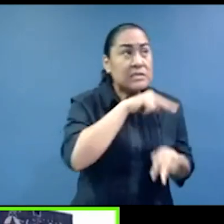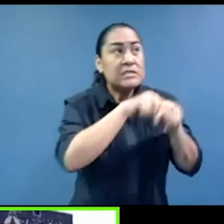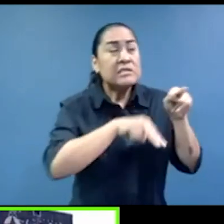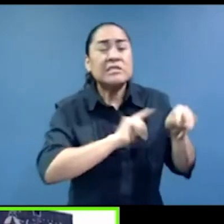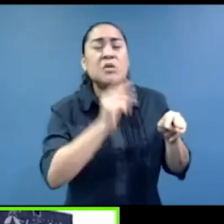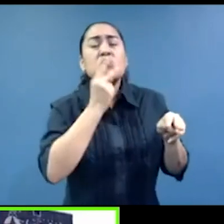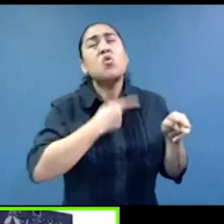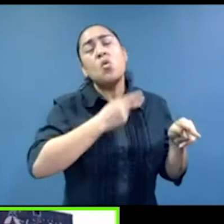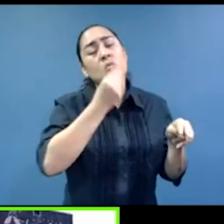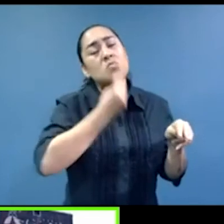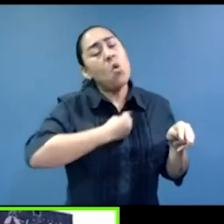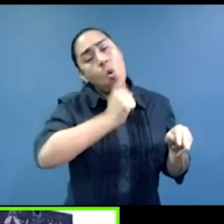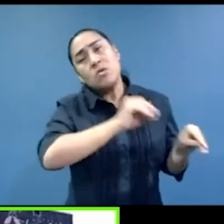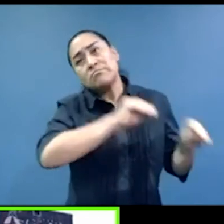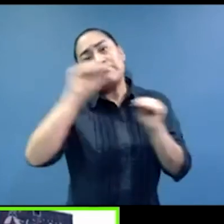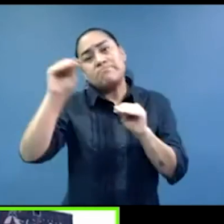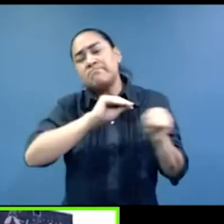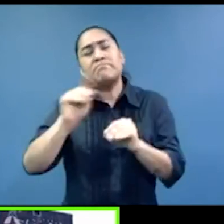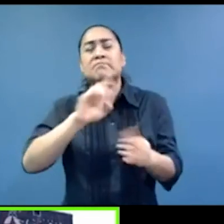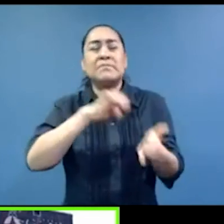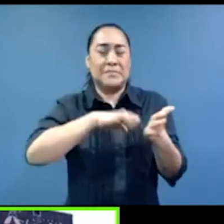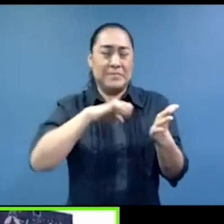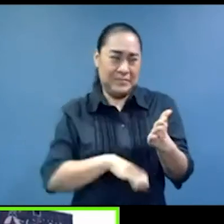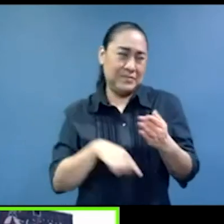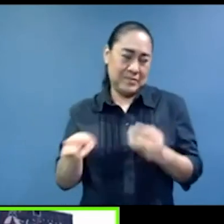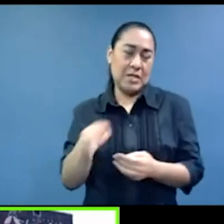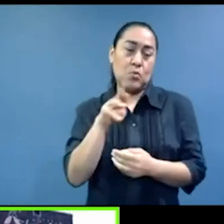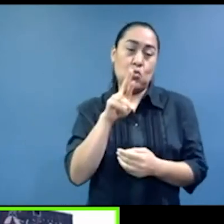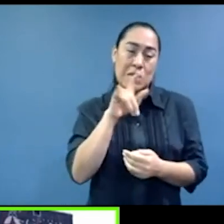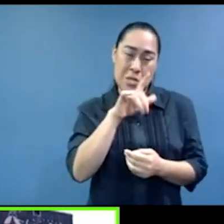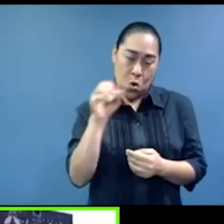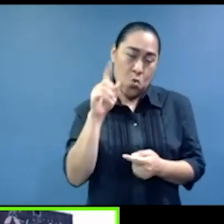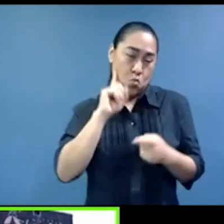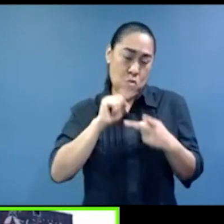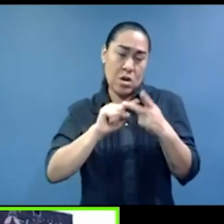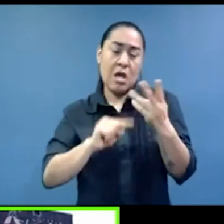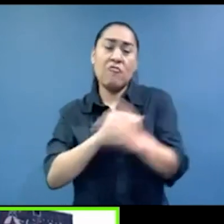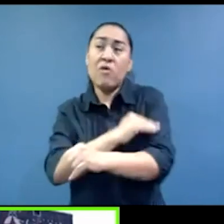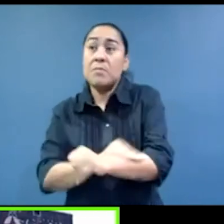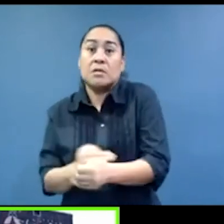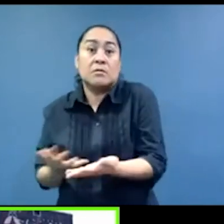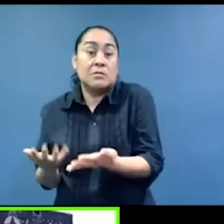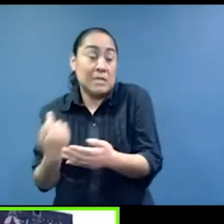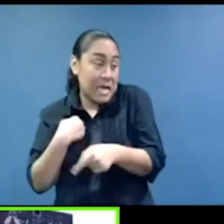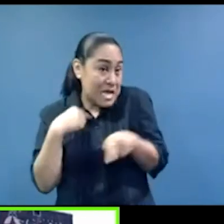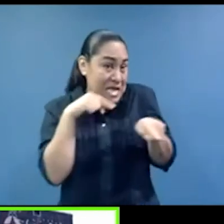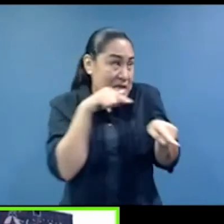porque precisamente Artavia Murillo y todas las familias lo que no tenían eran recursos